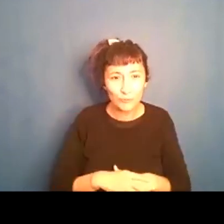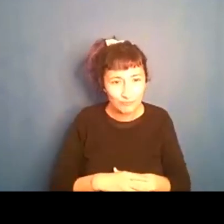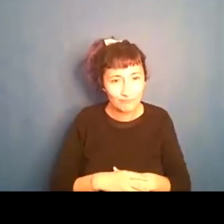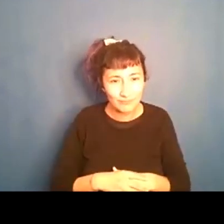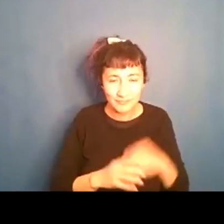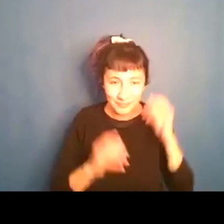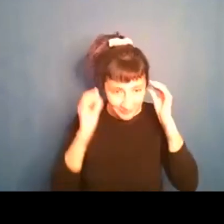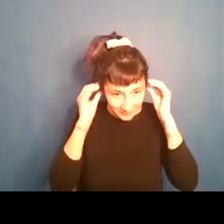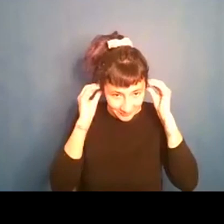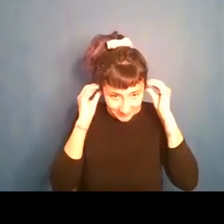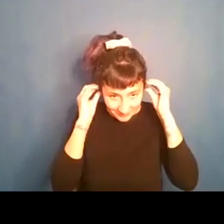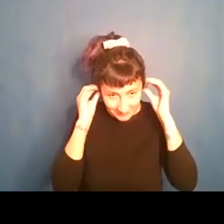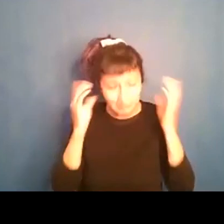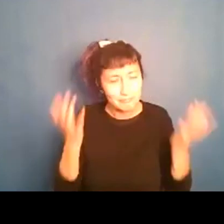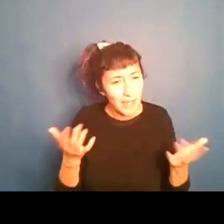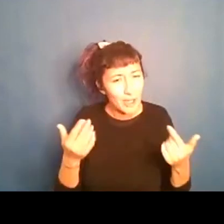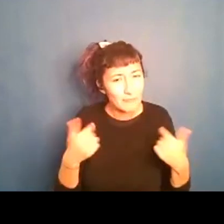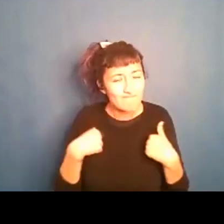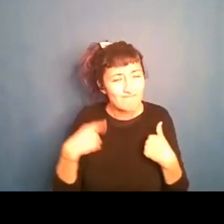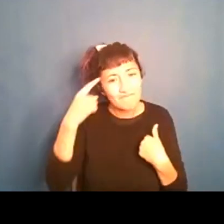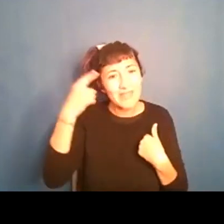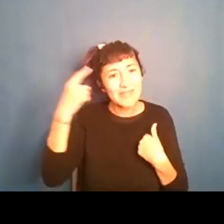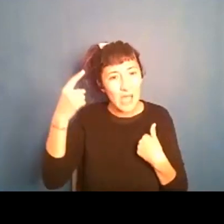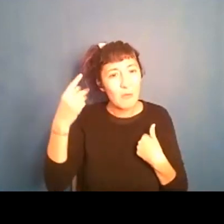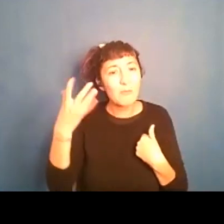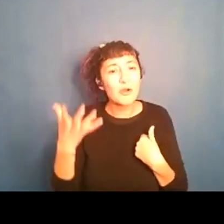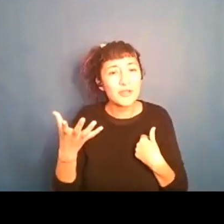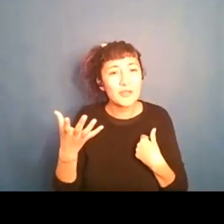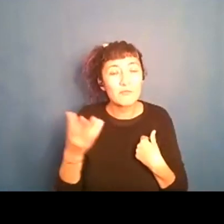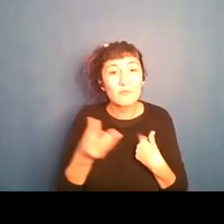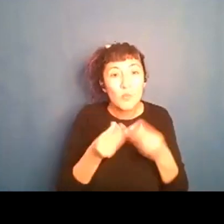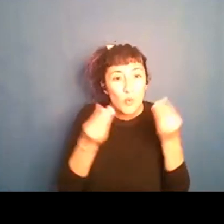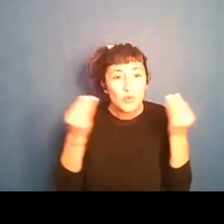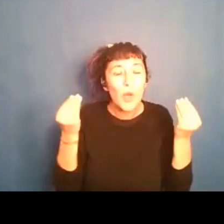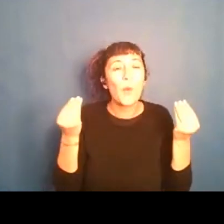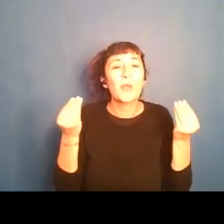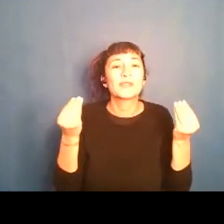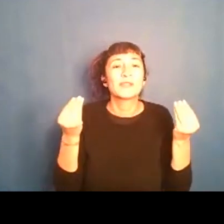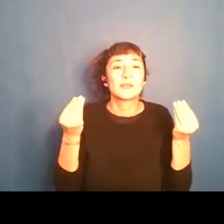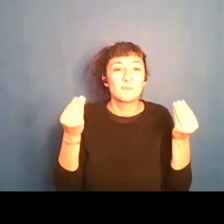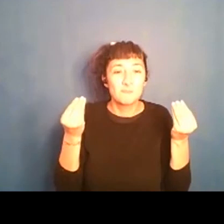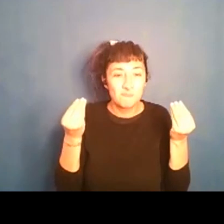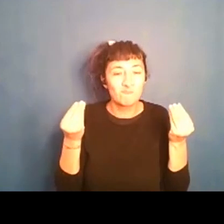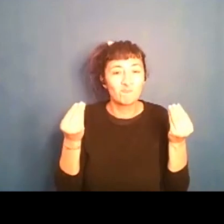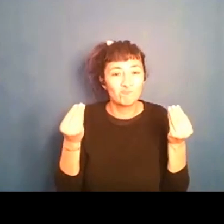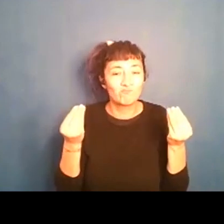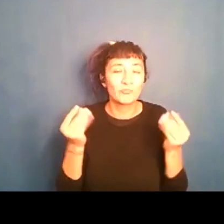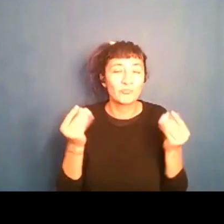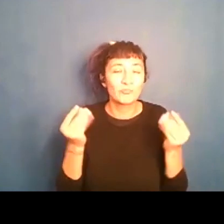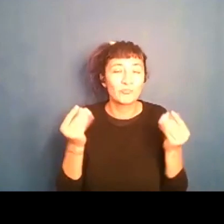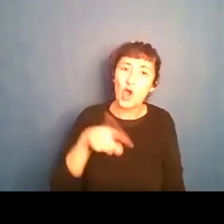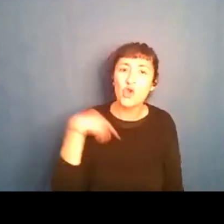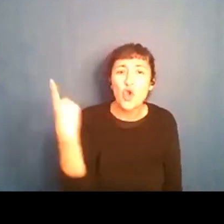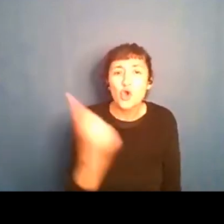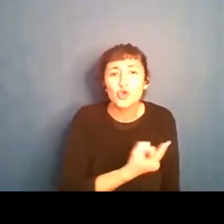Pero, o sea, yo lo que me refería a esto porque muchas veces, no digo nosotras que